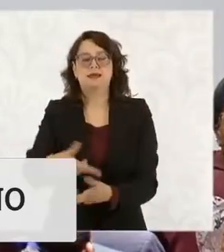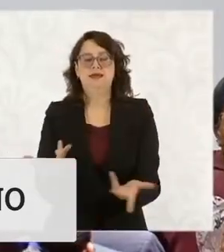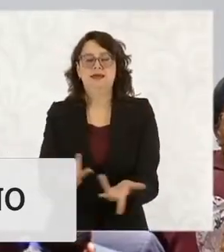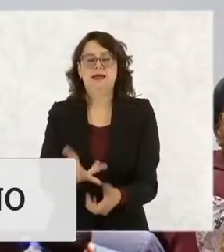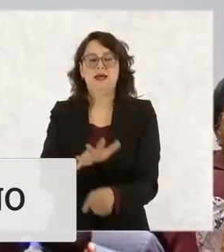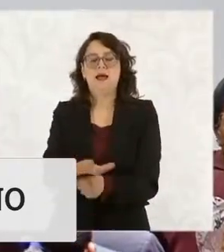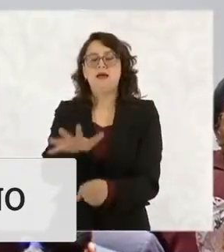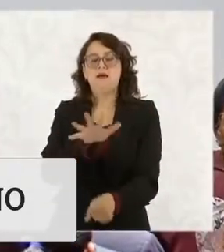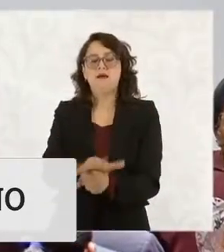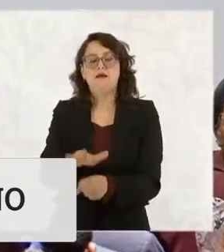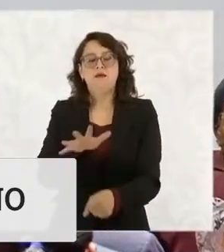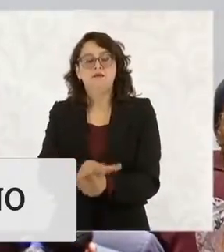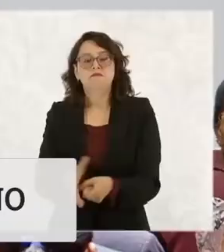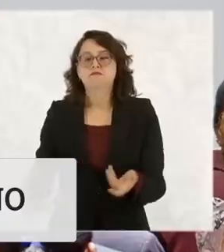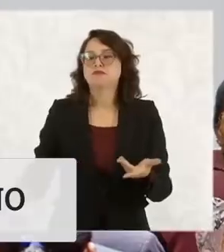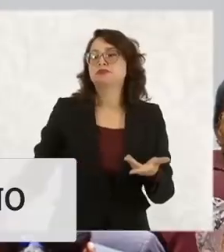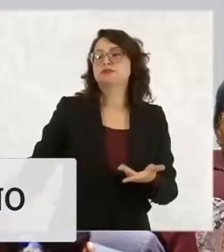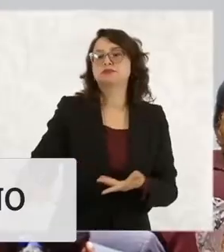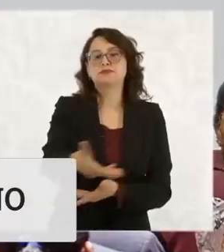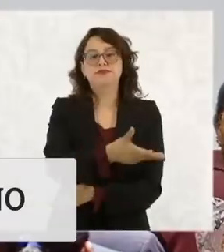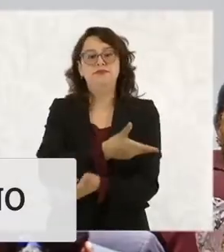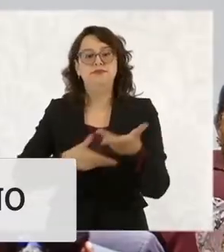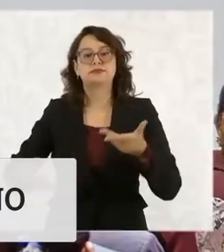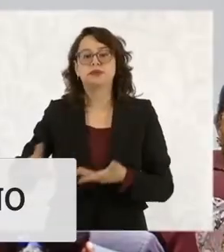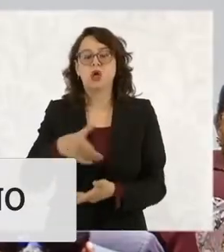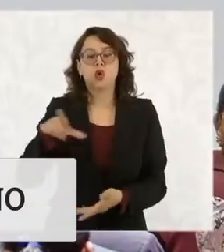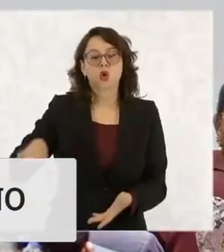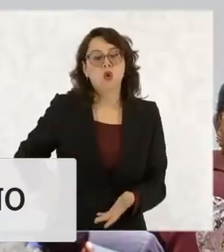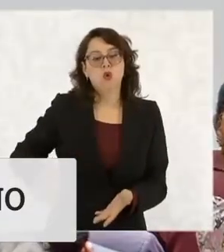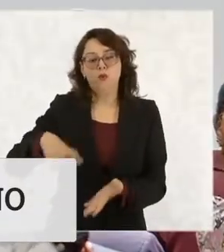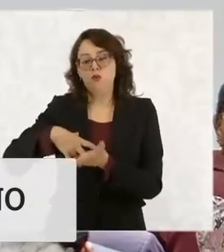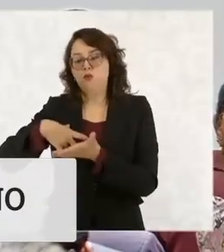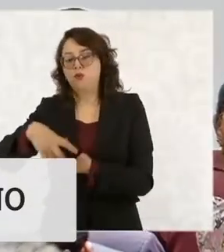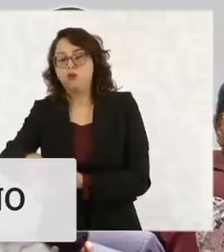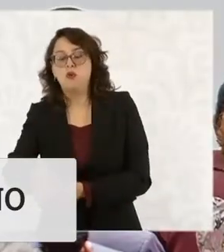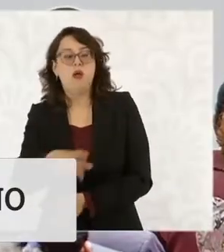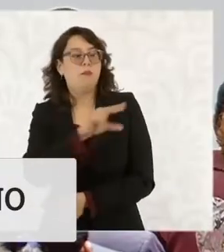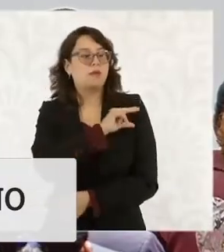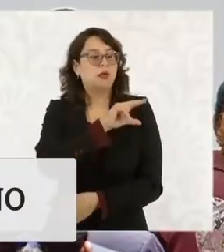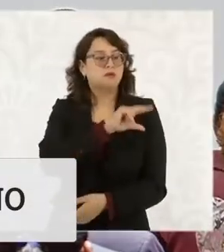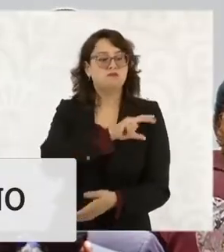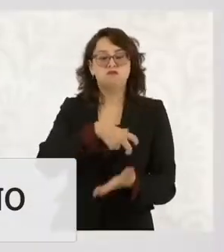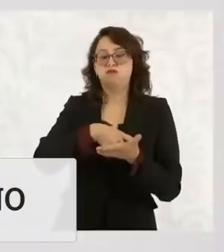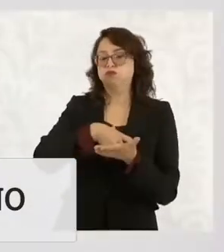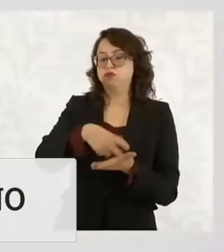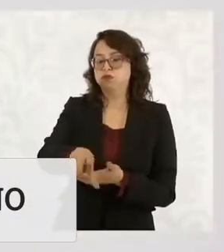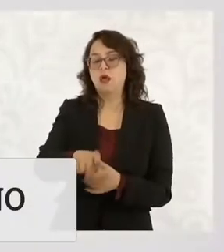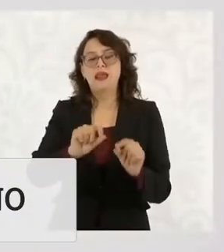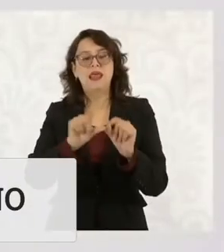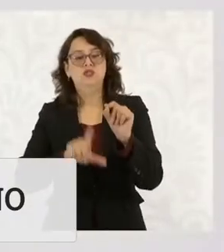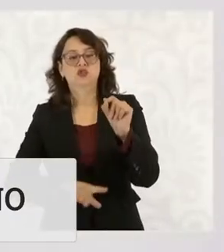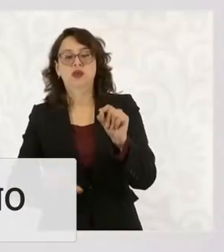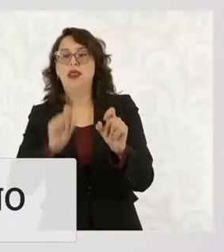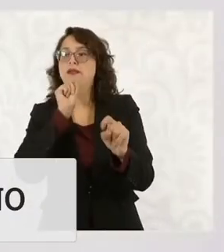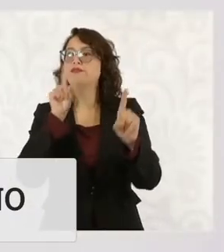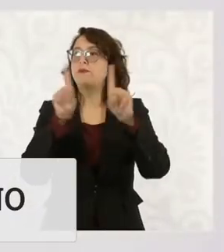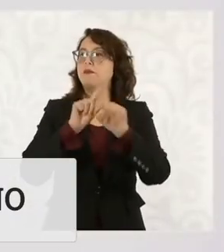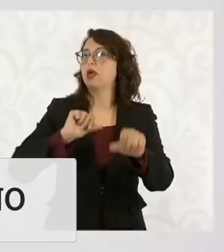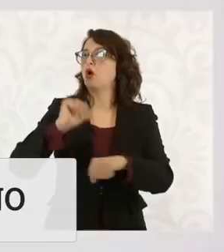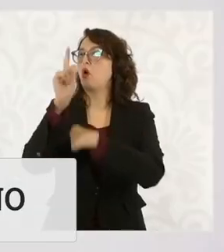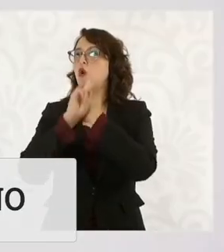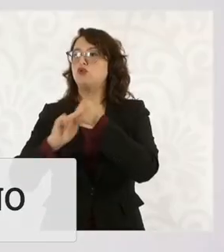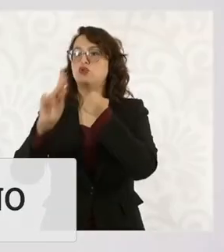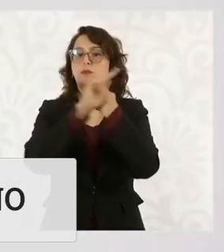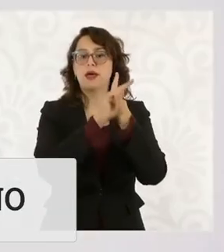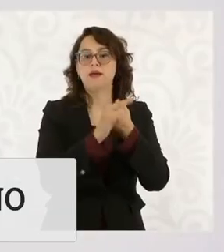el comercio exterior y fomentar la inversión pública y privada nacional y extranjera en el marco del